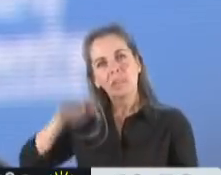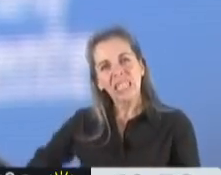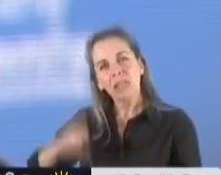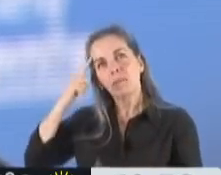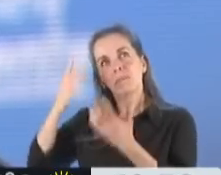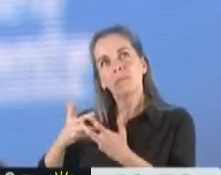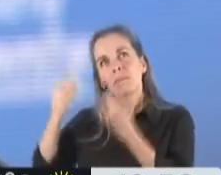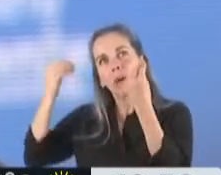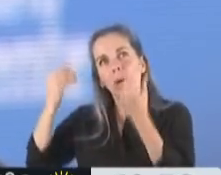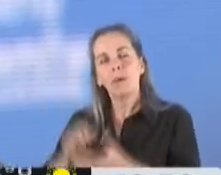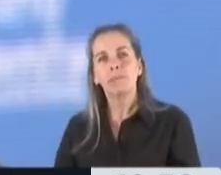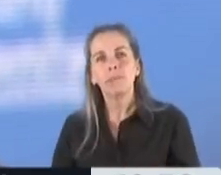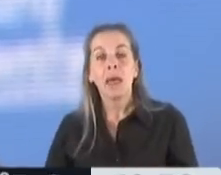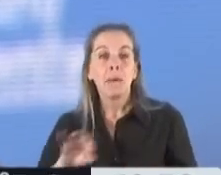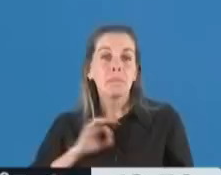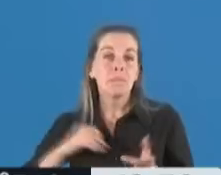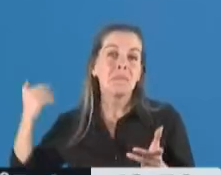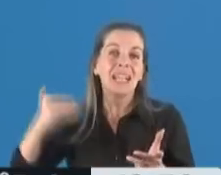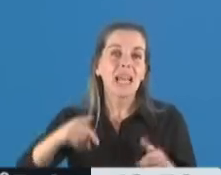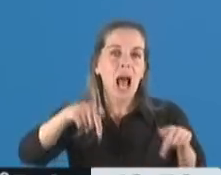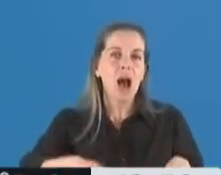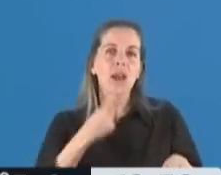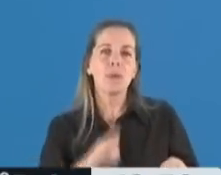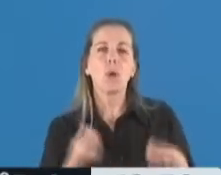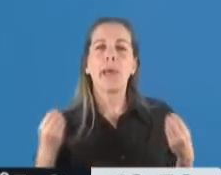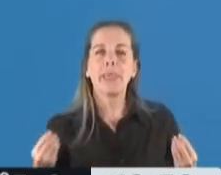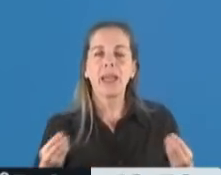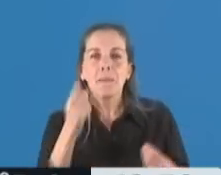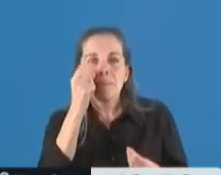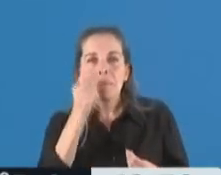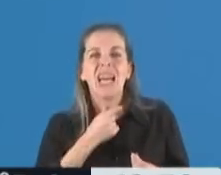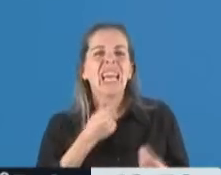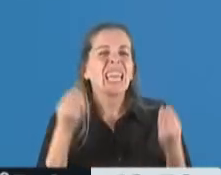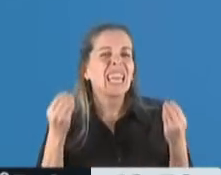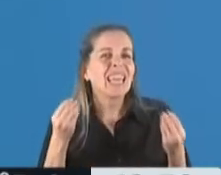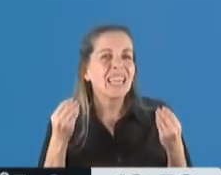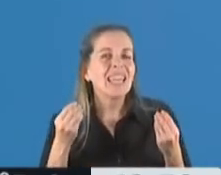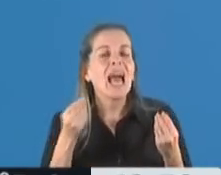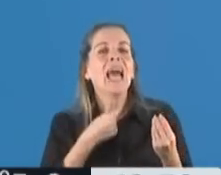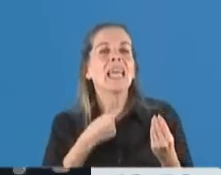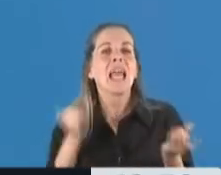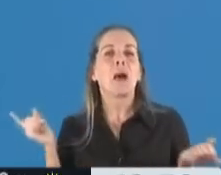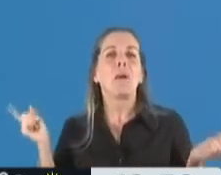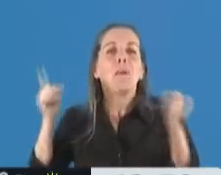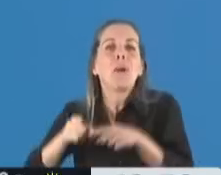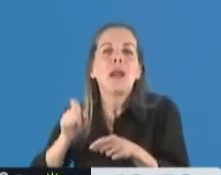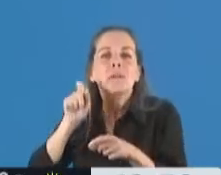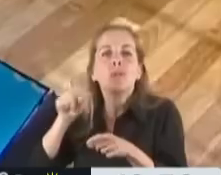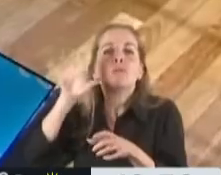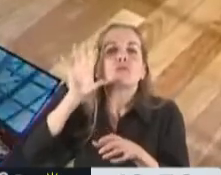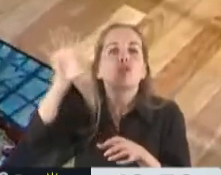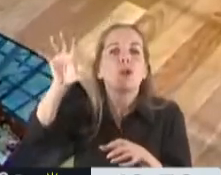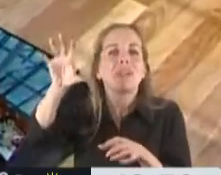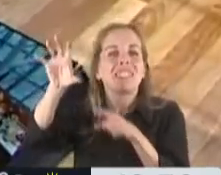tiempo me di cuenta que lo que papá buscaba era regresar a su tierra, donde no había